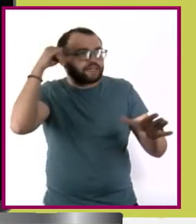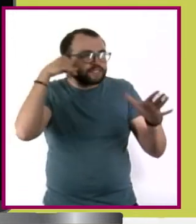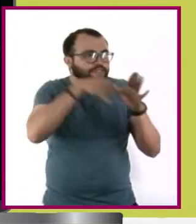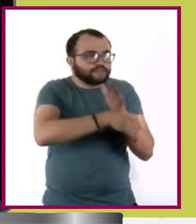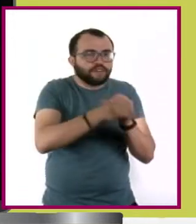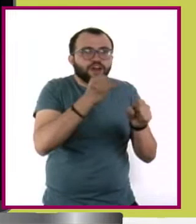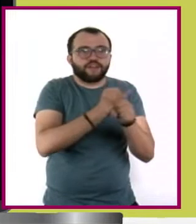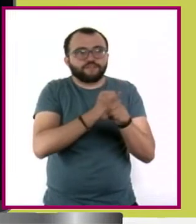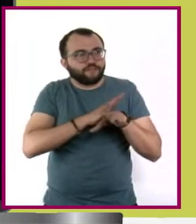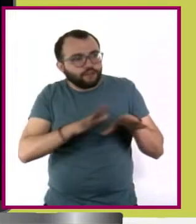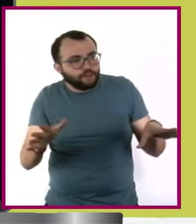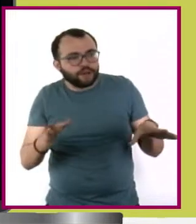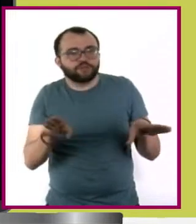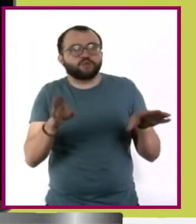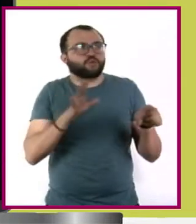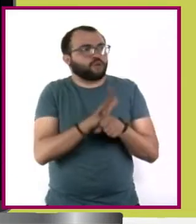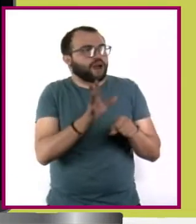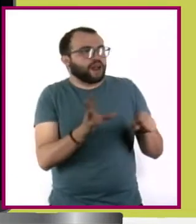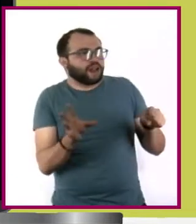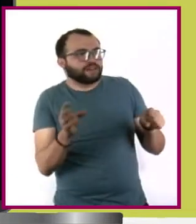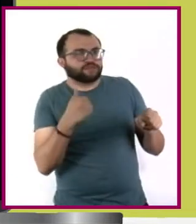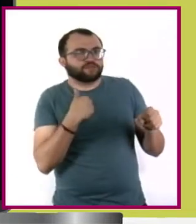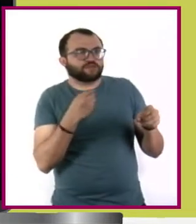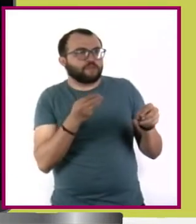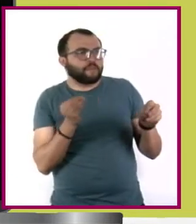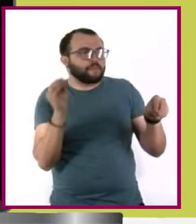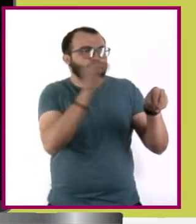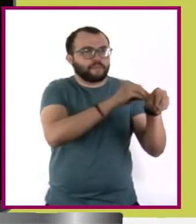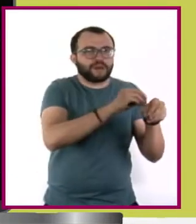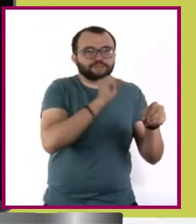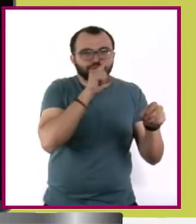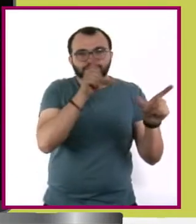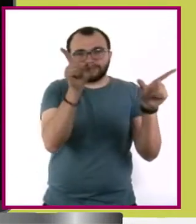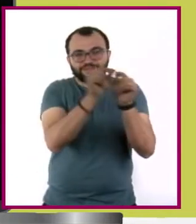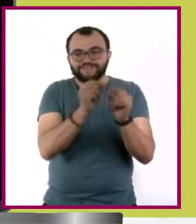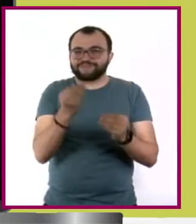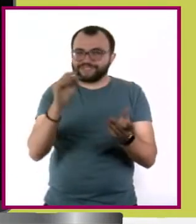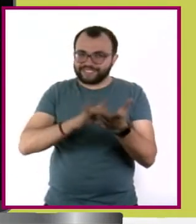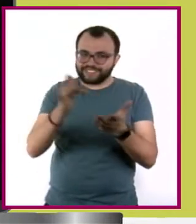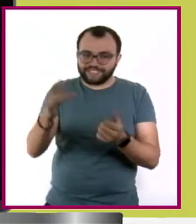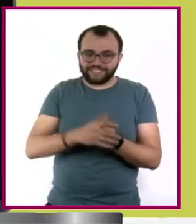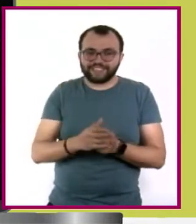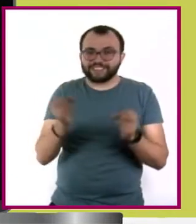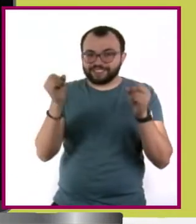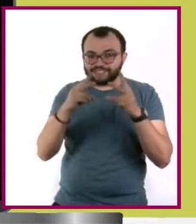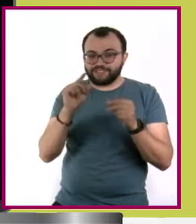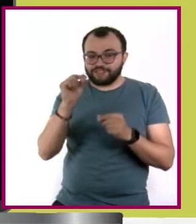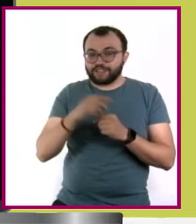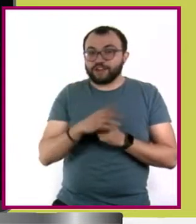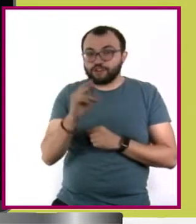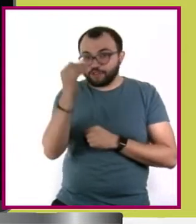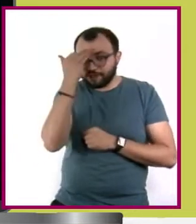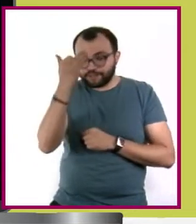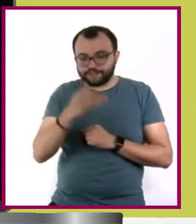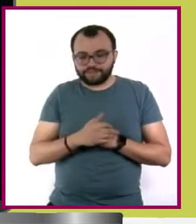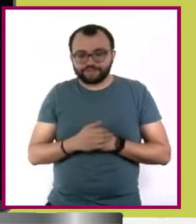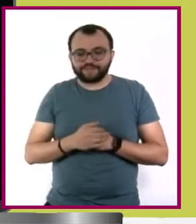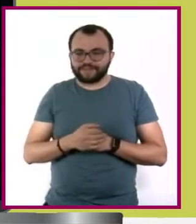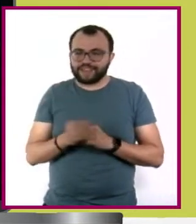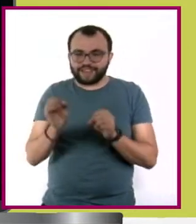a complementar cualquier resumen que se reciba. Muchas gracias, Luis. Nos vemos al rato. No nos tardamos.